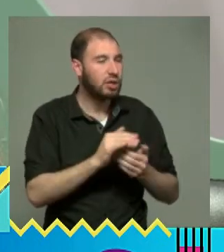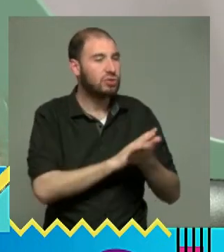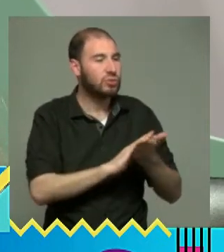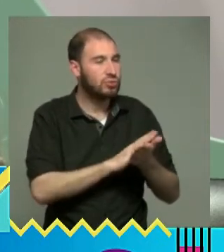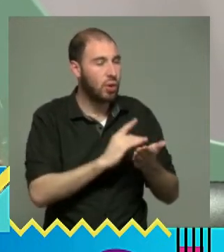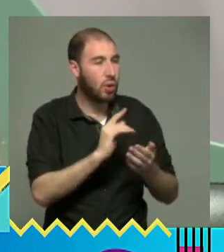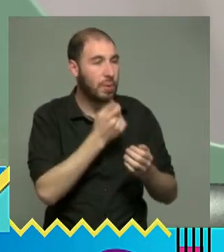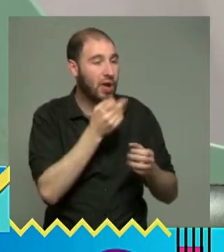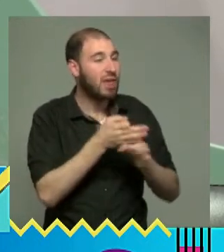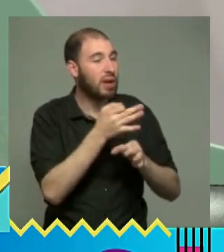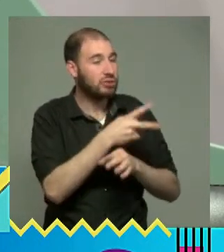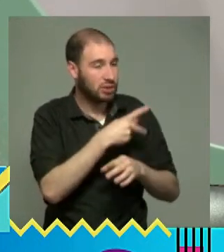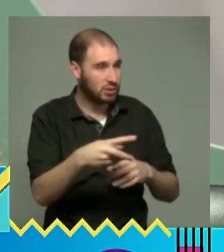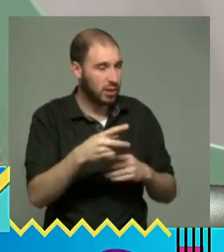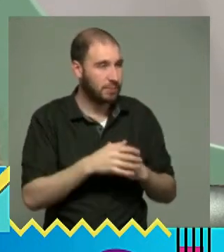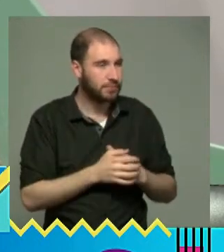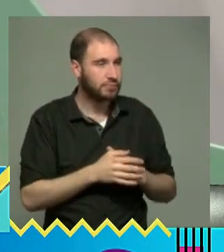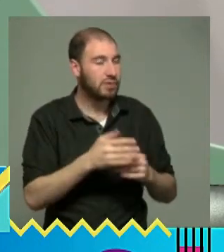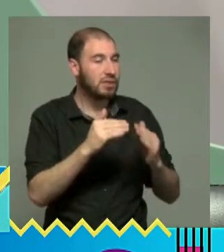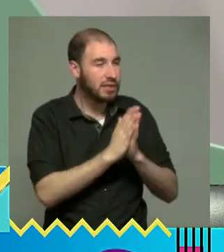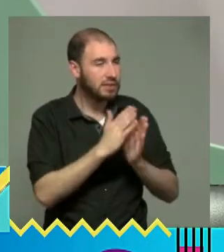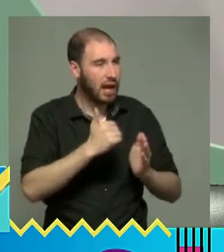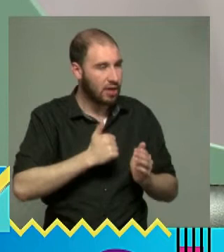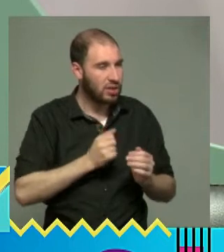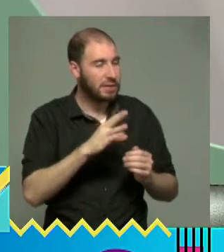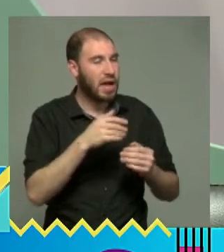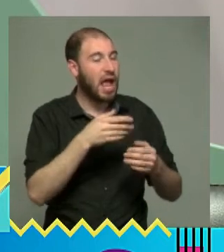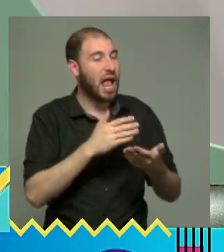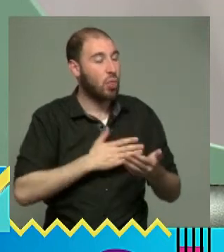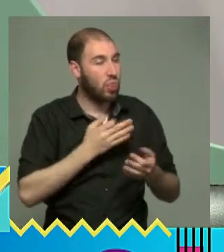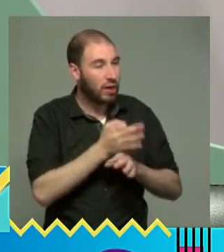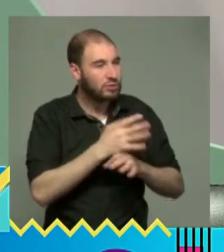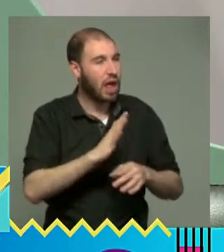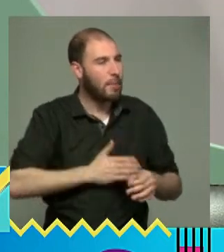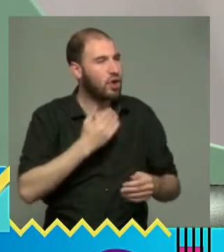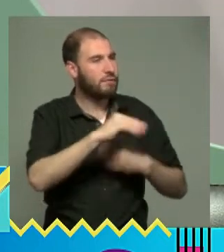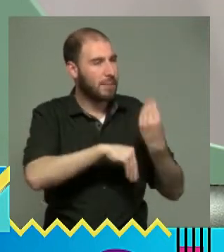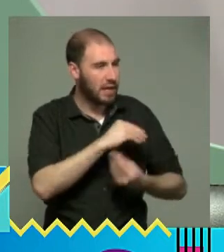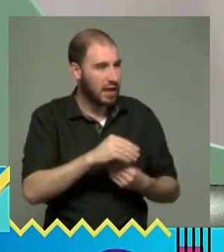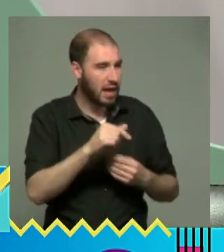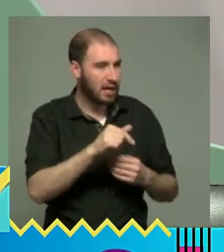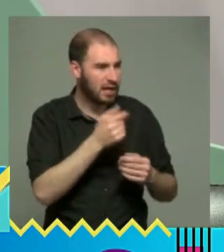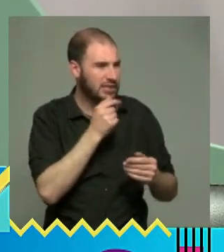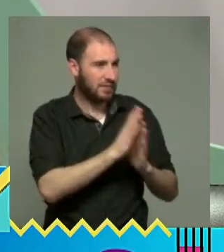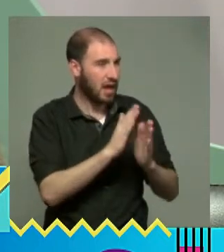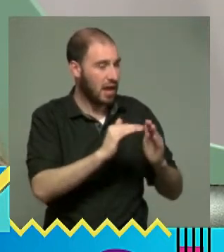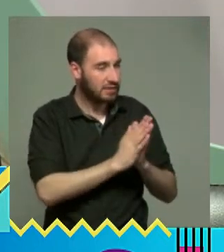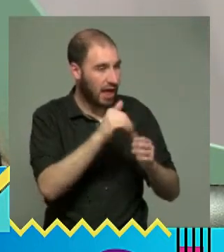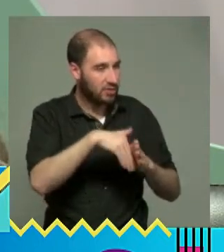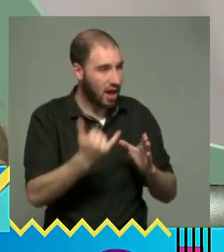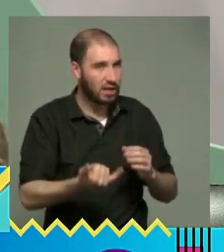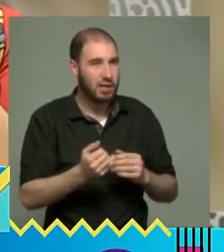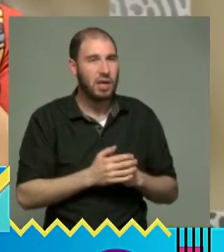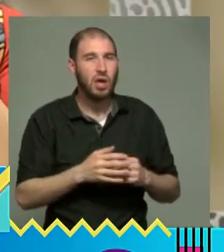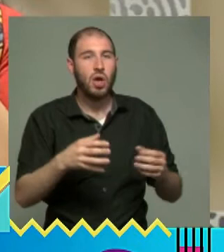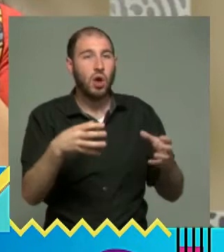soluciones es la educación sexual, que la Iglesia Católica le llama educación para el amor y la familia, que no exista dentro de la Iglesia Católica. Donde nuestra comunidad